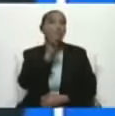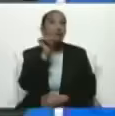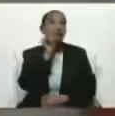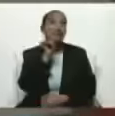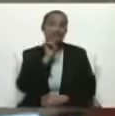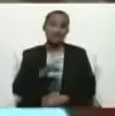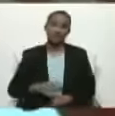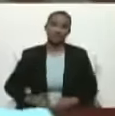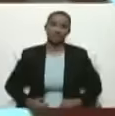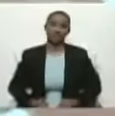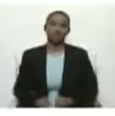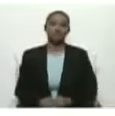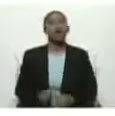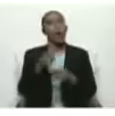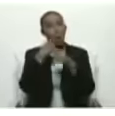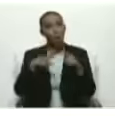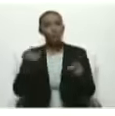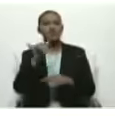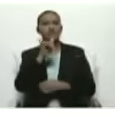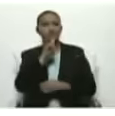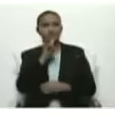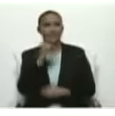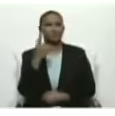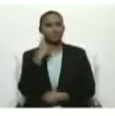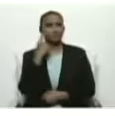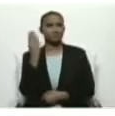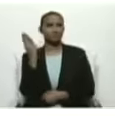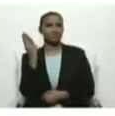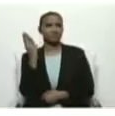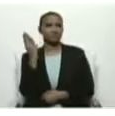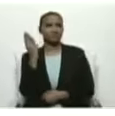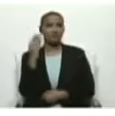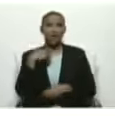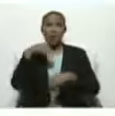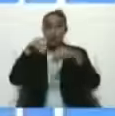Xóchitl Gálvez, los votos están allí, no permitamos que los escondan.